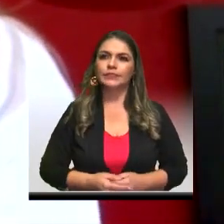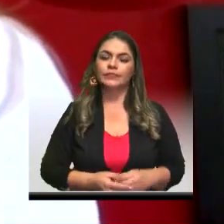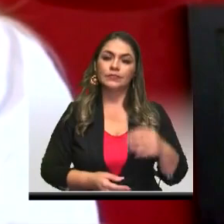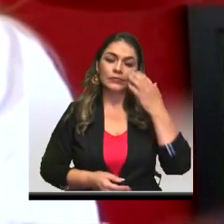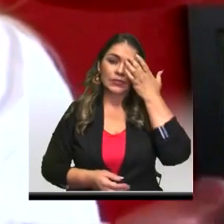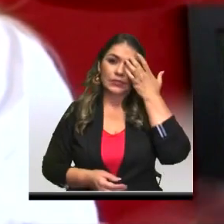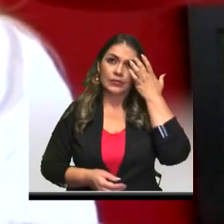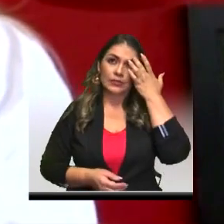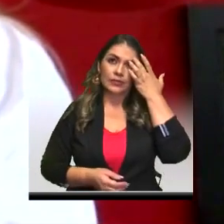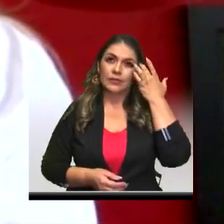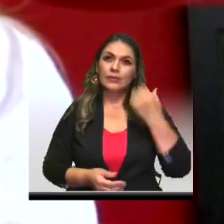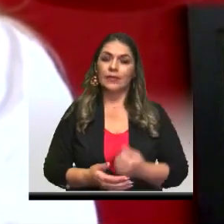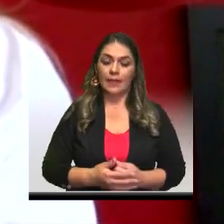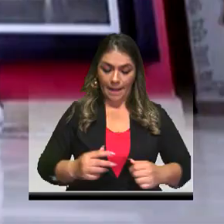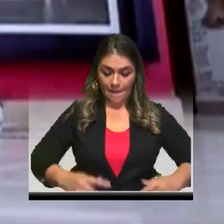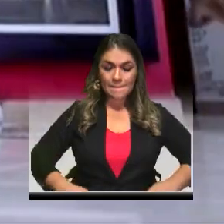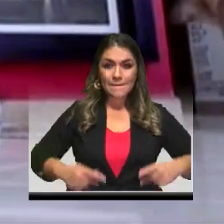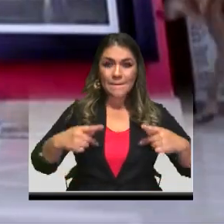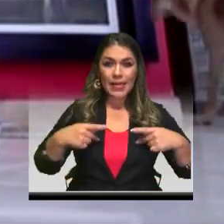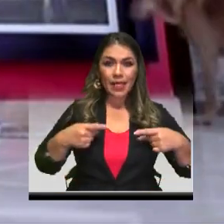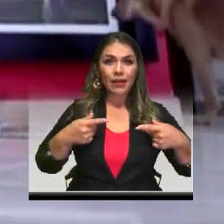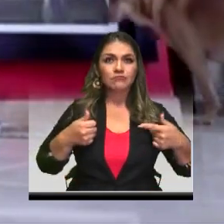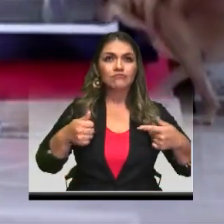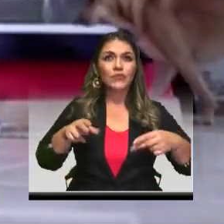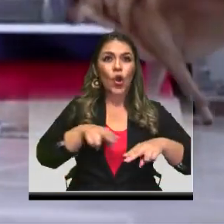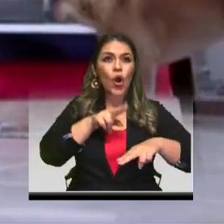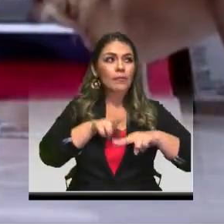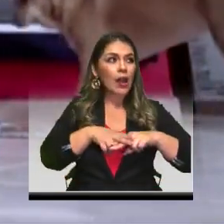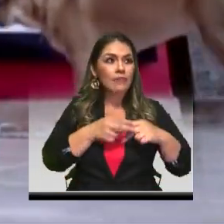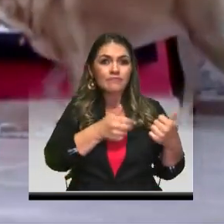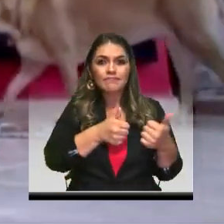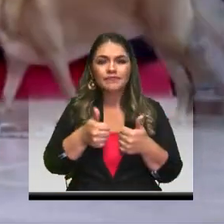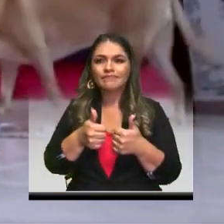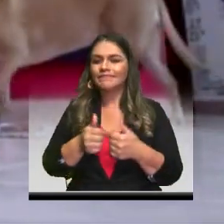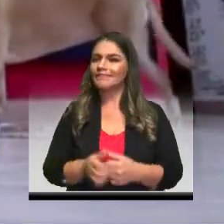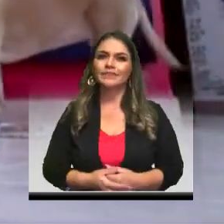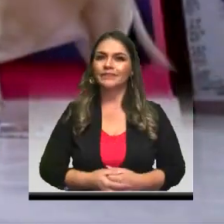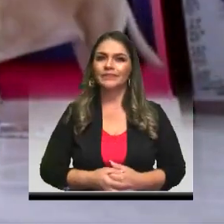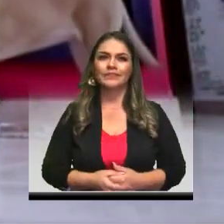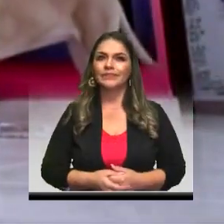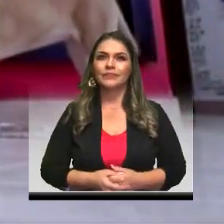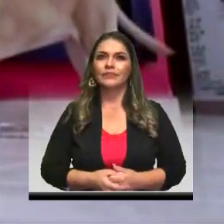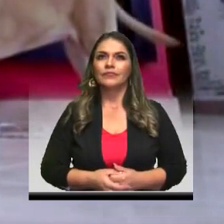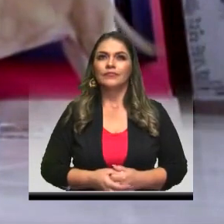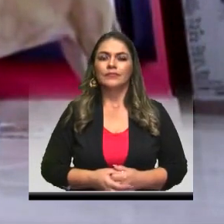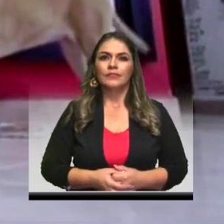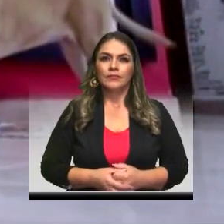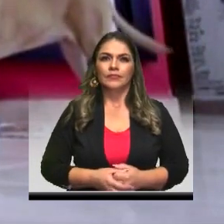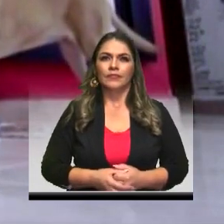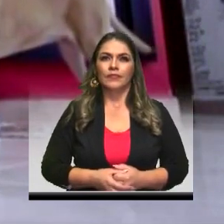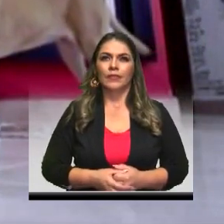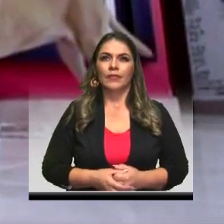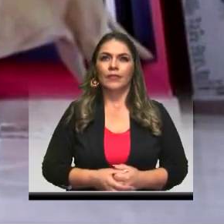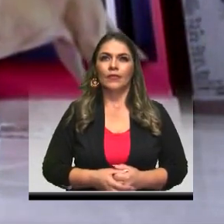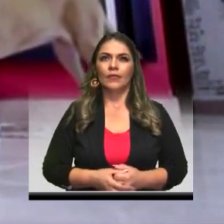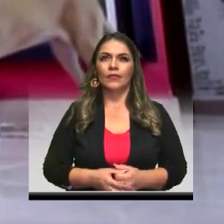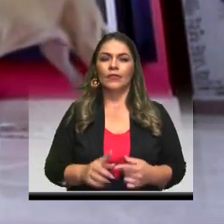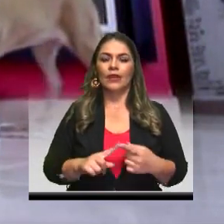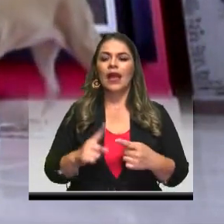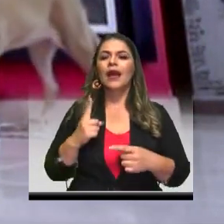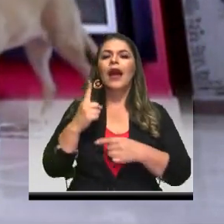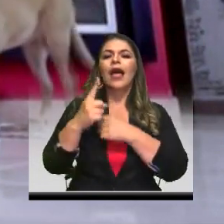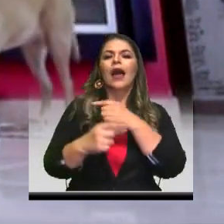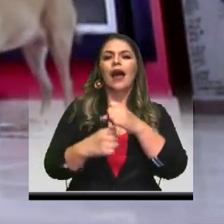mi vida no es una vida normal, ¿no? Todos los años he sido objeto de una de una cirugía,